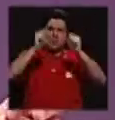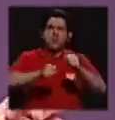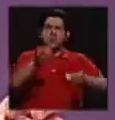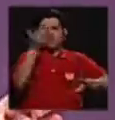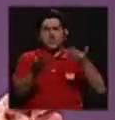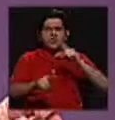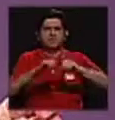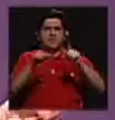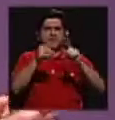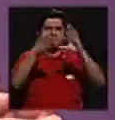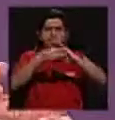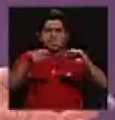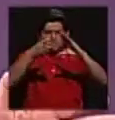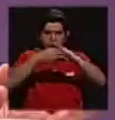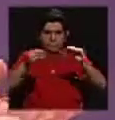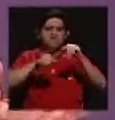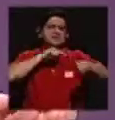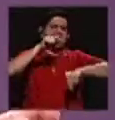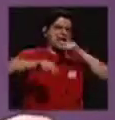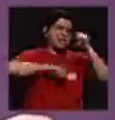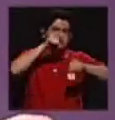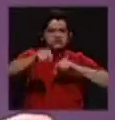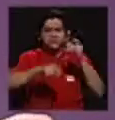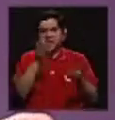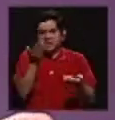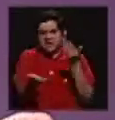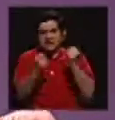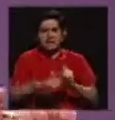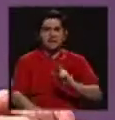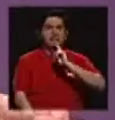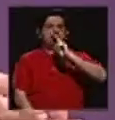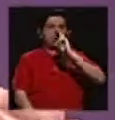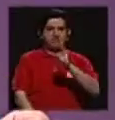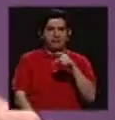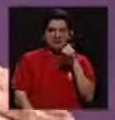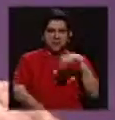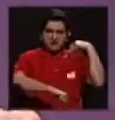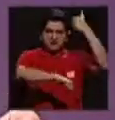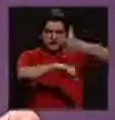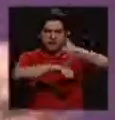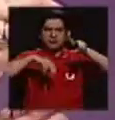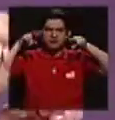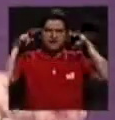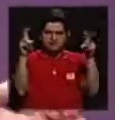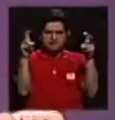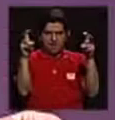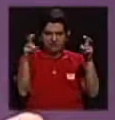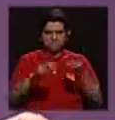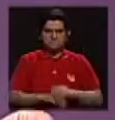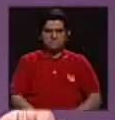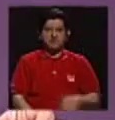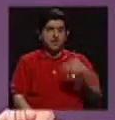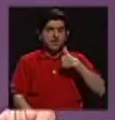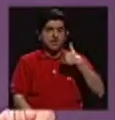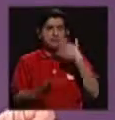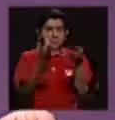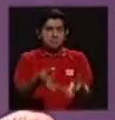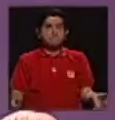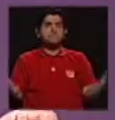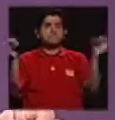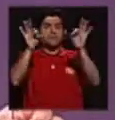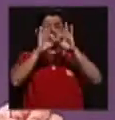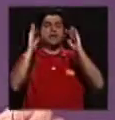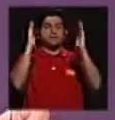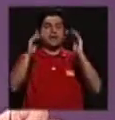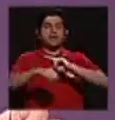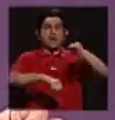hacer una serie de observaciones, críticas, etcétera, lo cierto es que viene a posicionar un tema que está teniendo una importancia muy